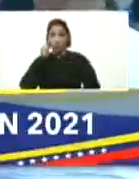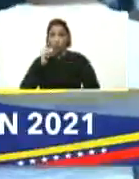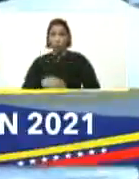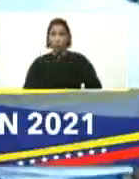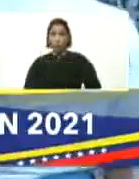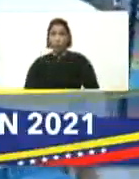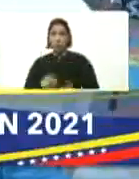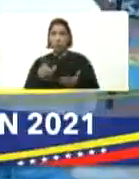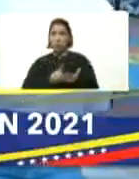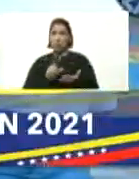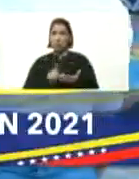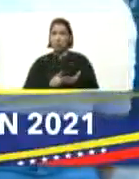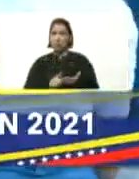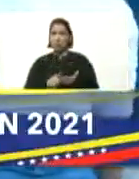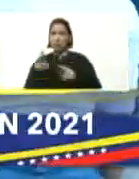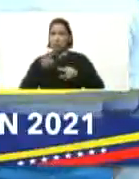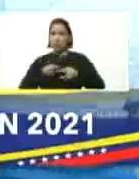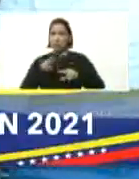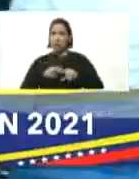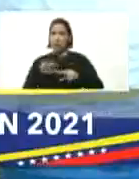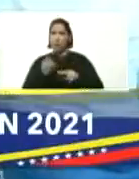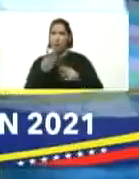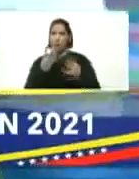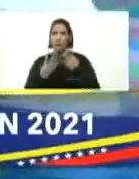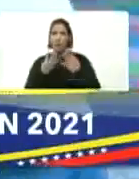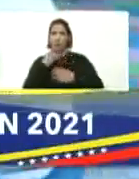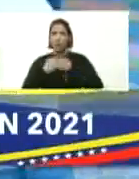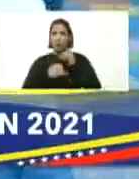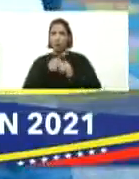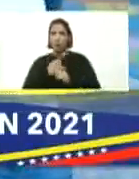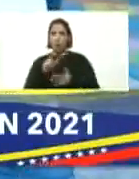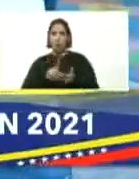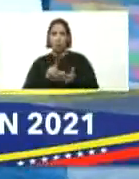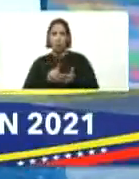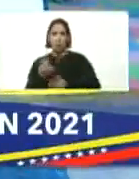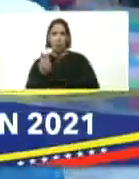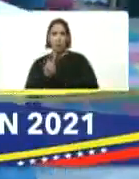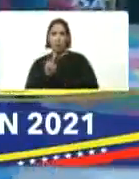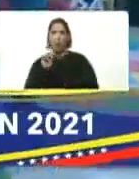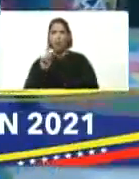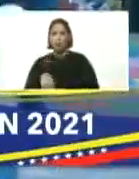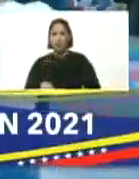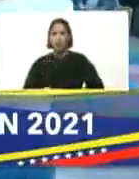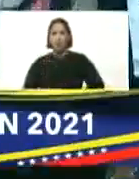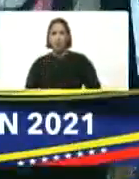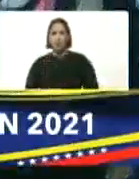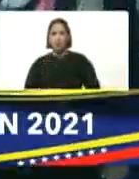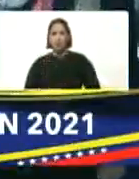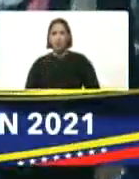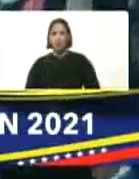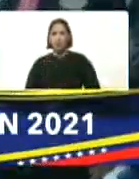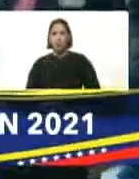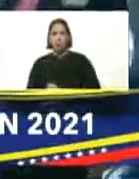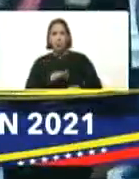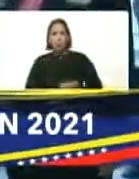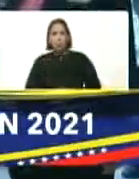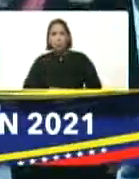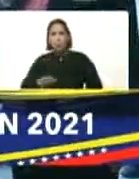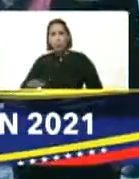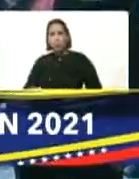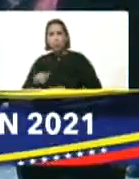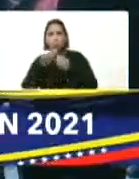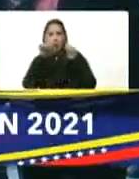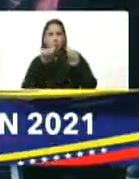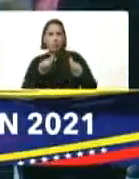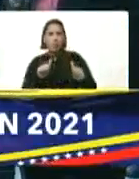literatura infantil que trae la Feria Internacional del Libro de Venezuela, y también los pequeños artistas que serán los reverón